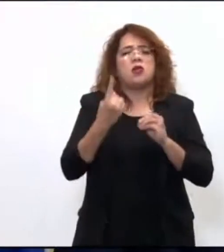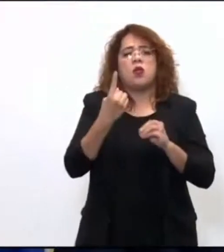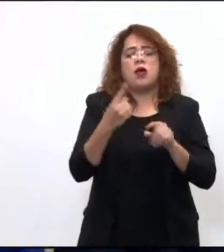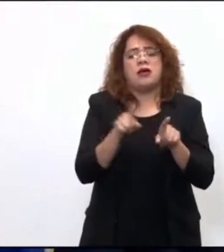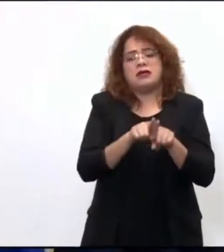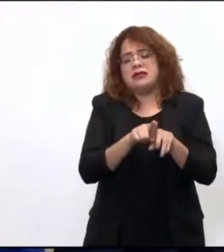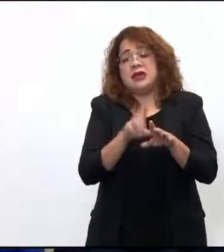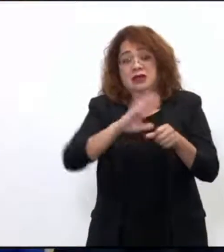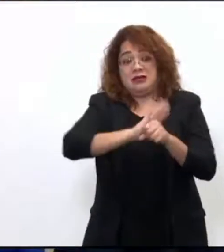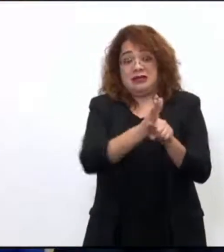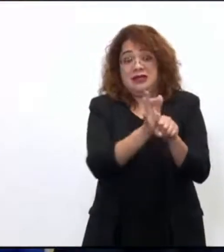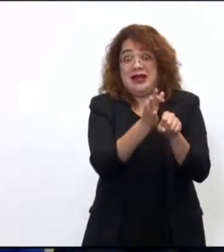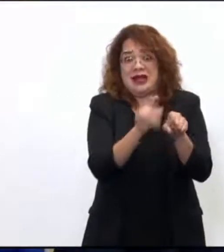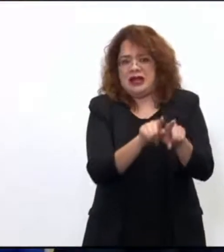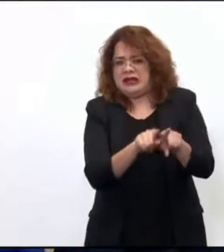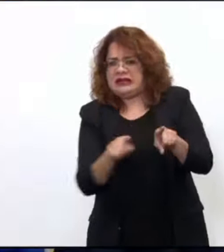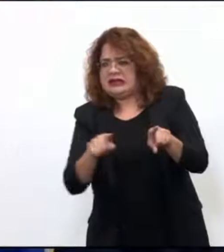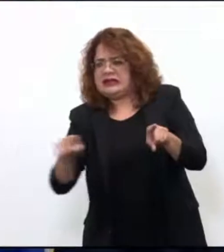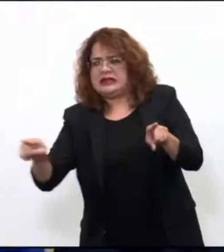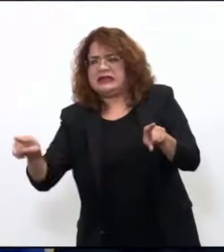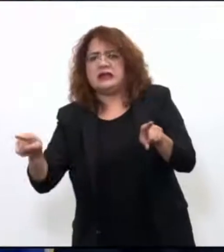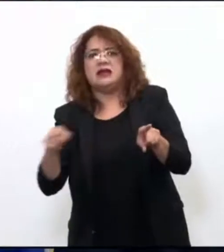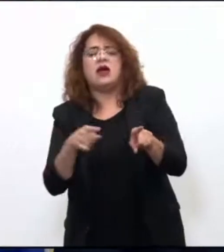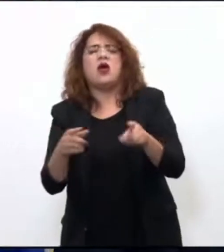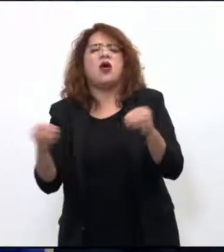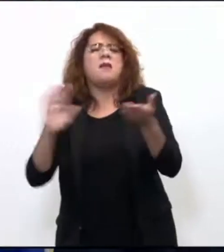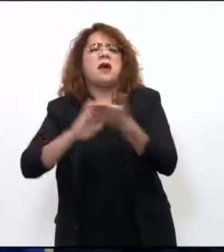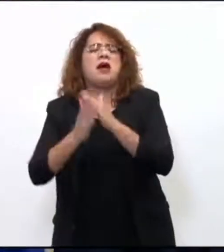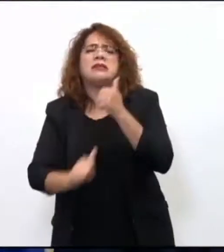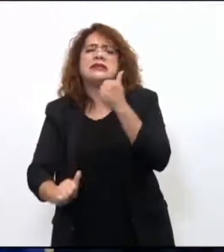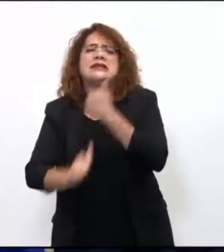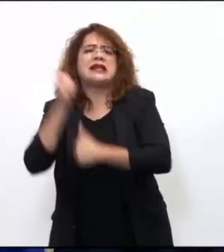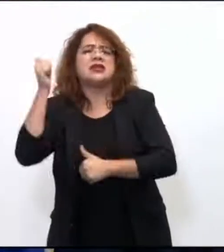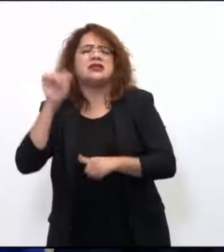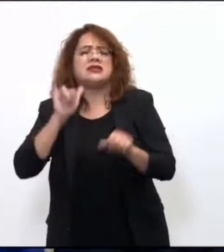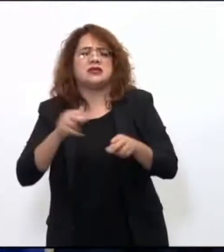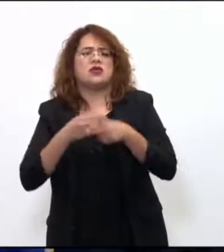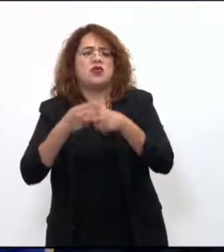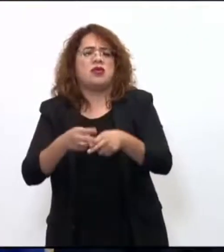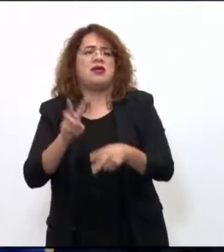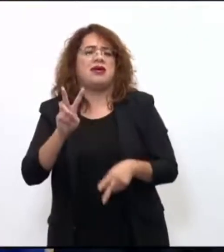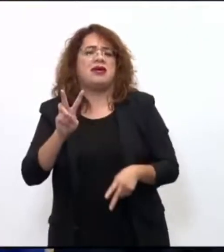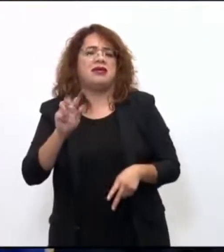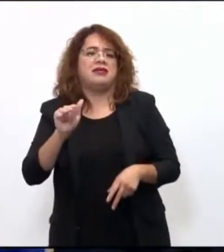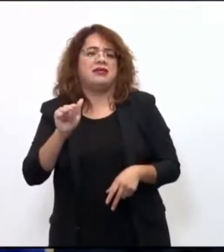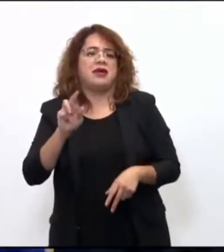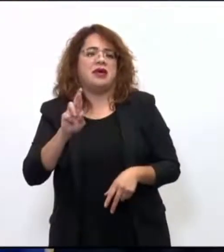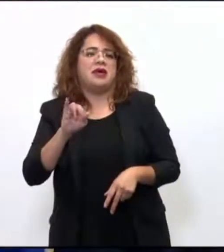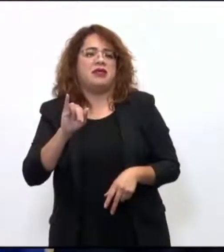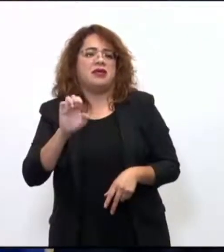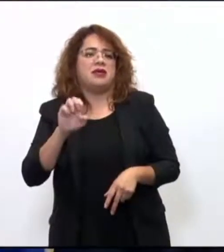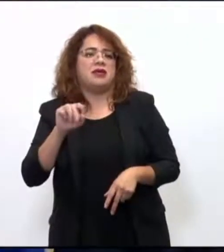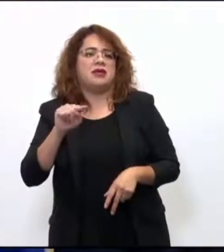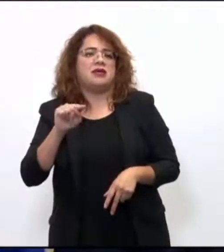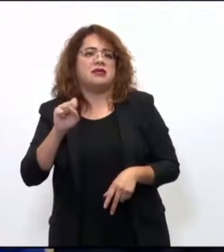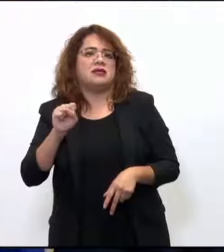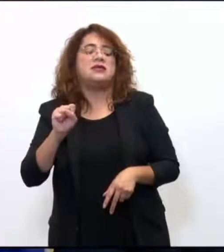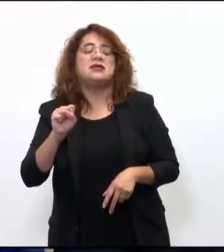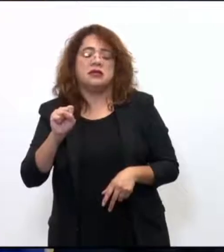por completo, el virus no se propagará. Lo que no permitirá es que el virus se